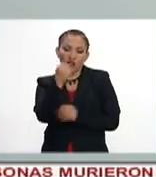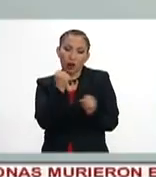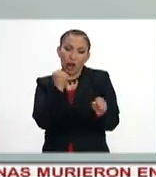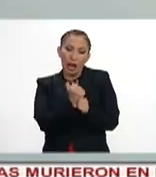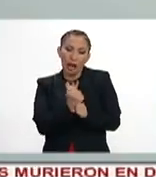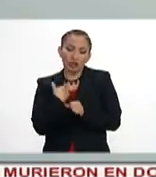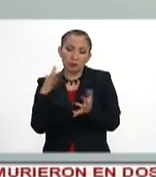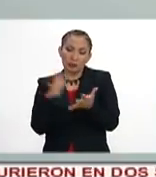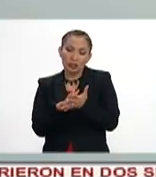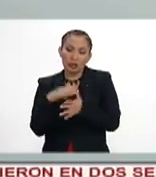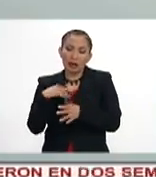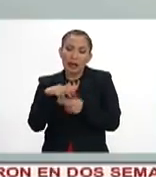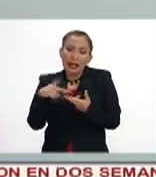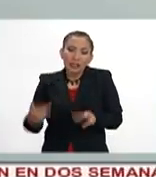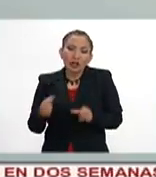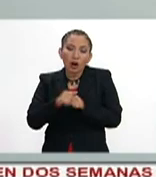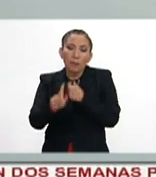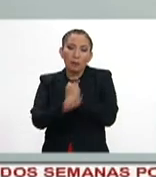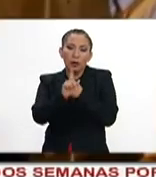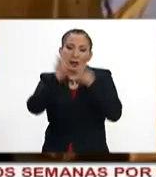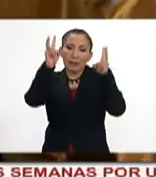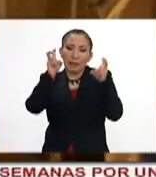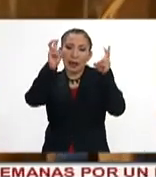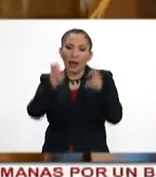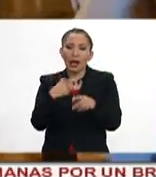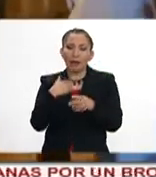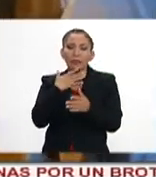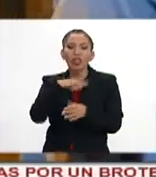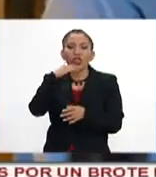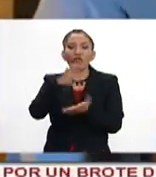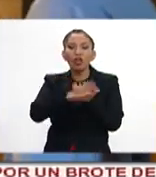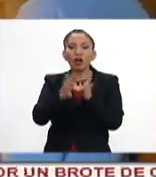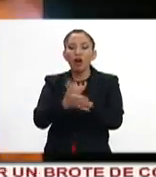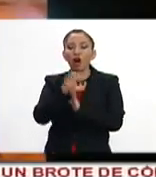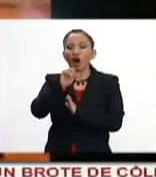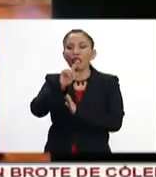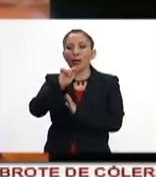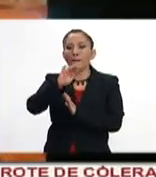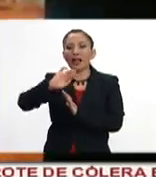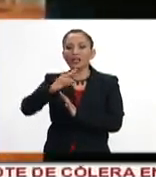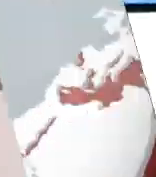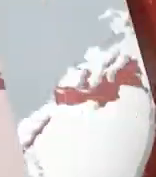años de prisión relacionados con los casos de corrupción de Odebrecht.